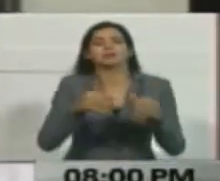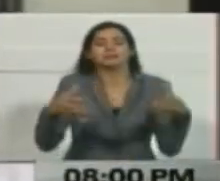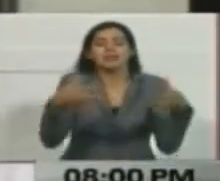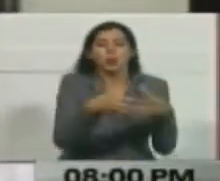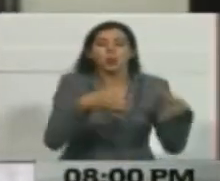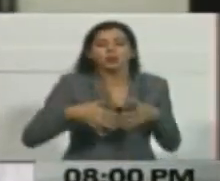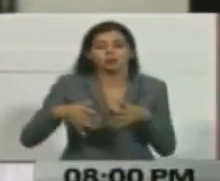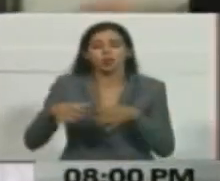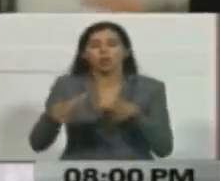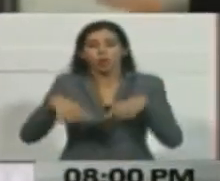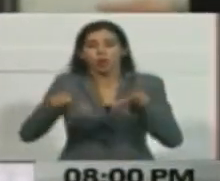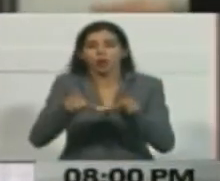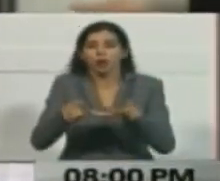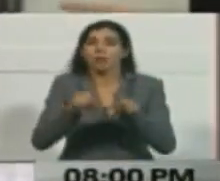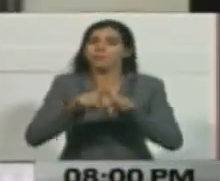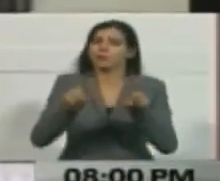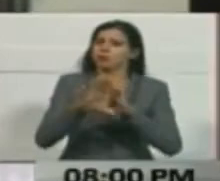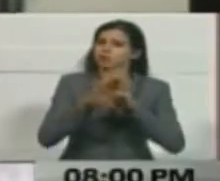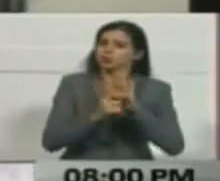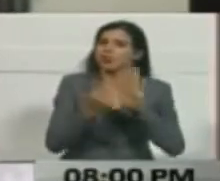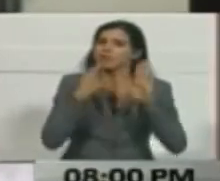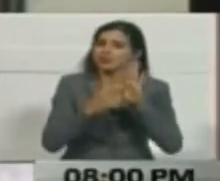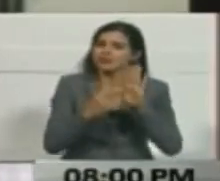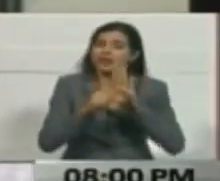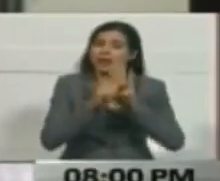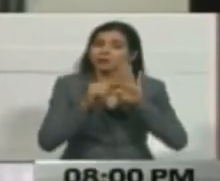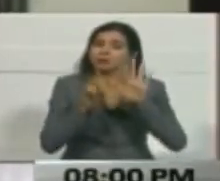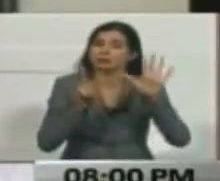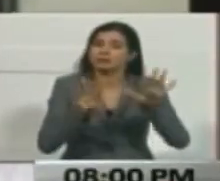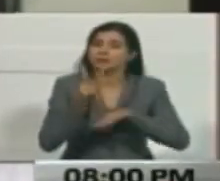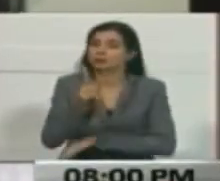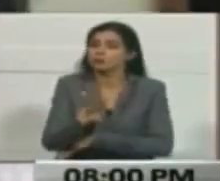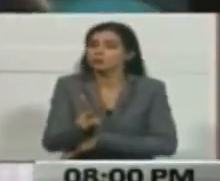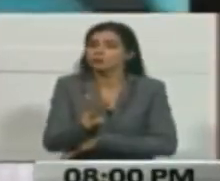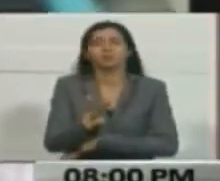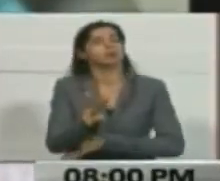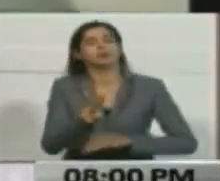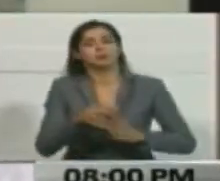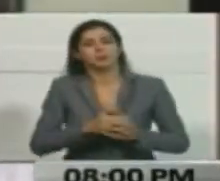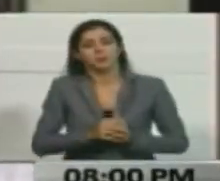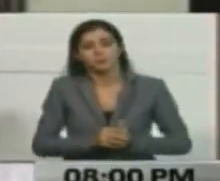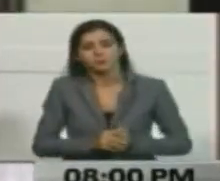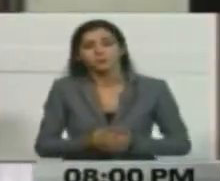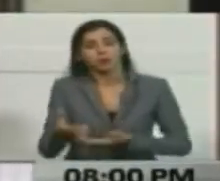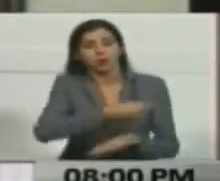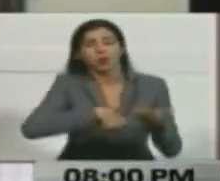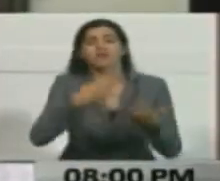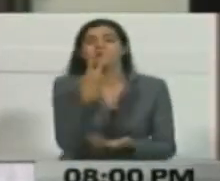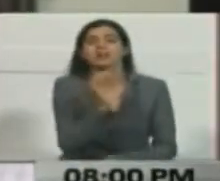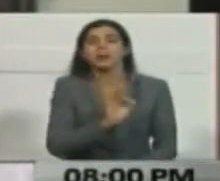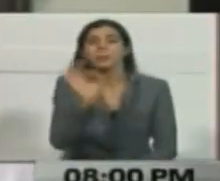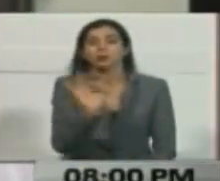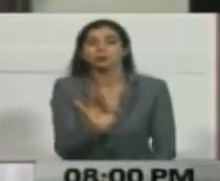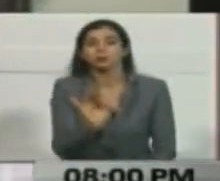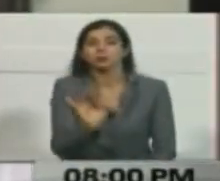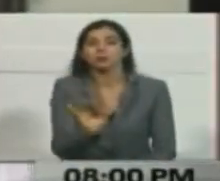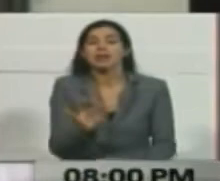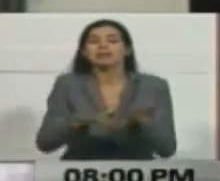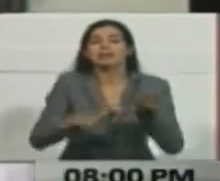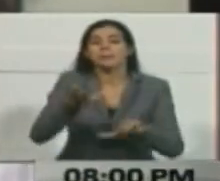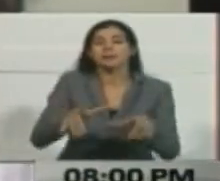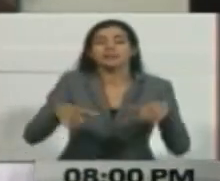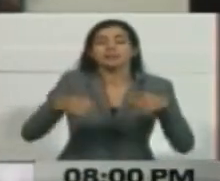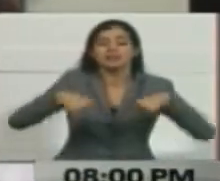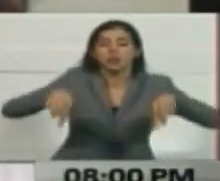un circuito local. La Constitución dice en el artículo 72 que se será recogido el 20% de acuerdo al circuito